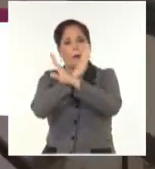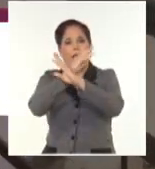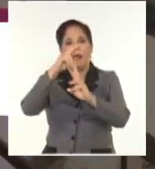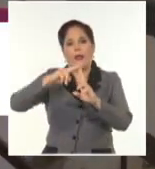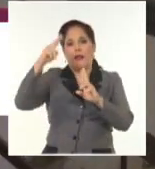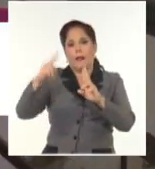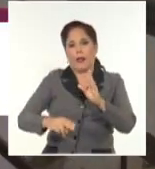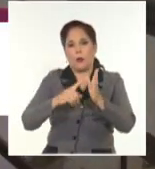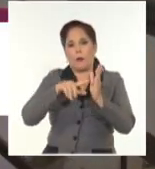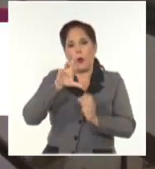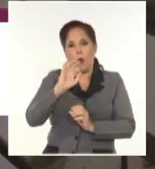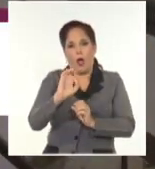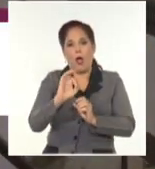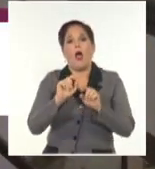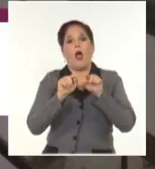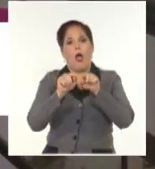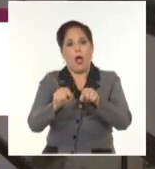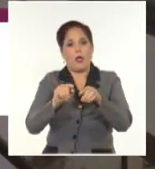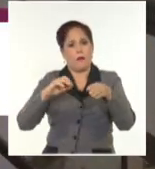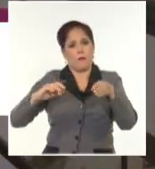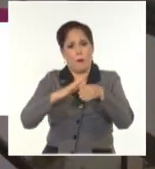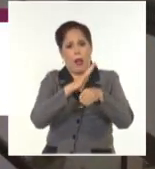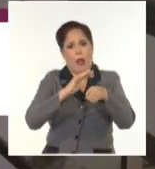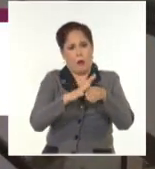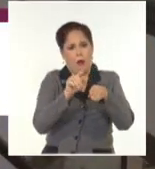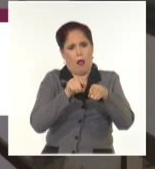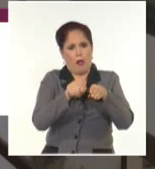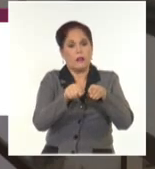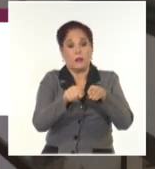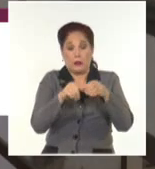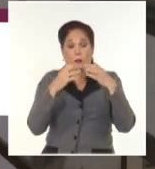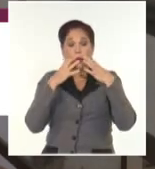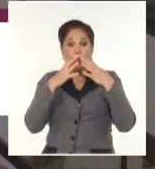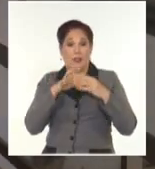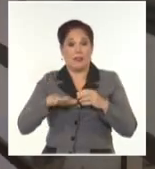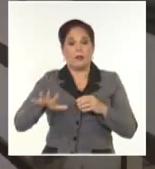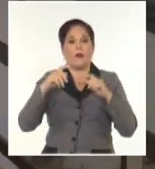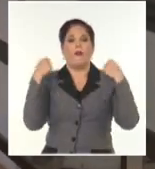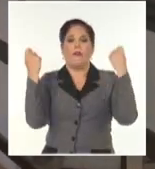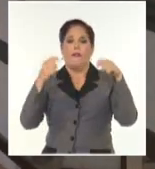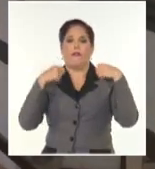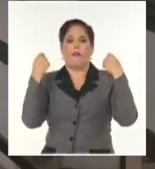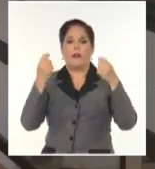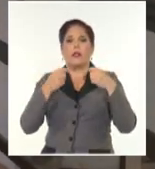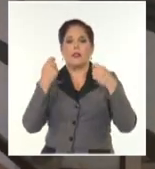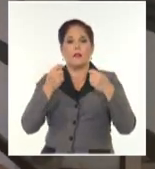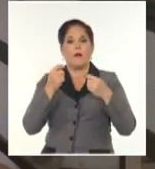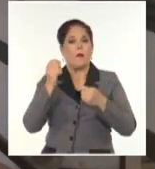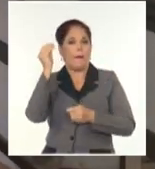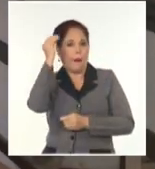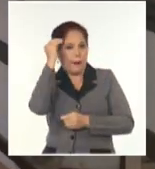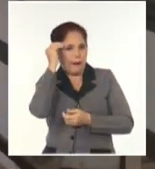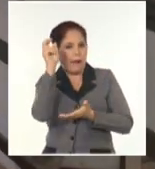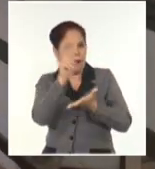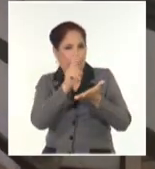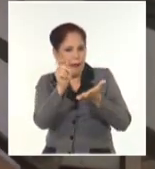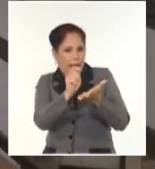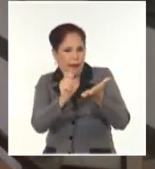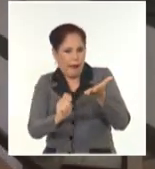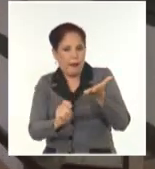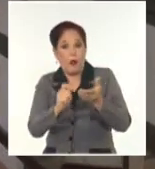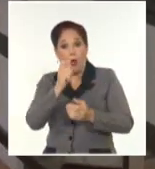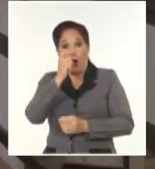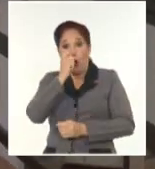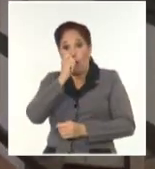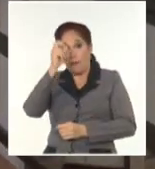Proa, estamos también en un segmento importante del festival, que es la parte académica. El maestro mexicano Assis